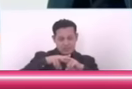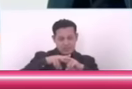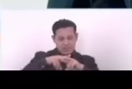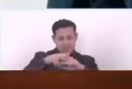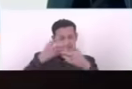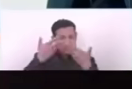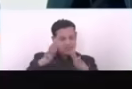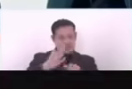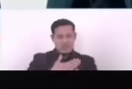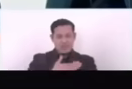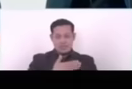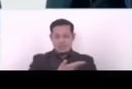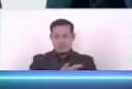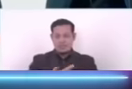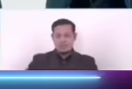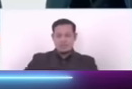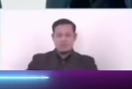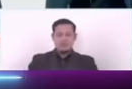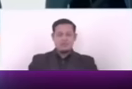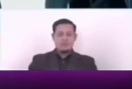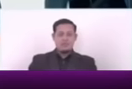ya tiene presidente